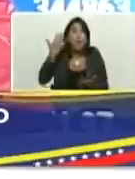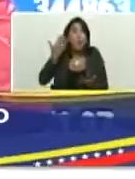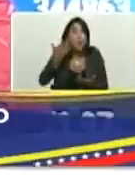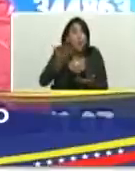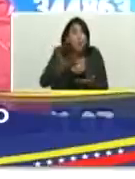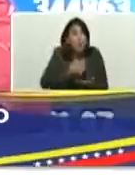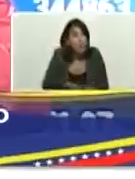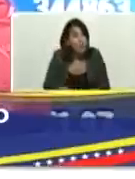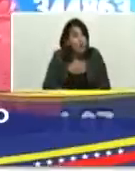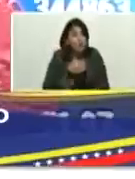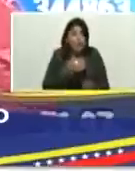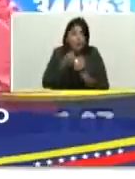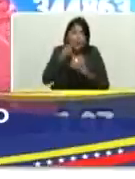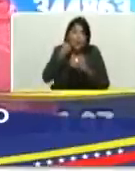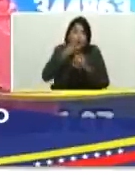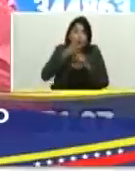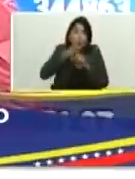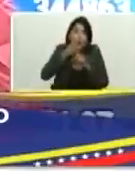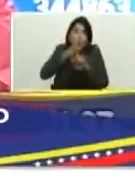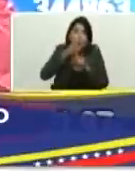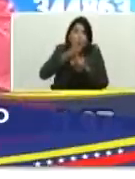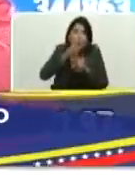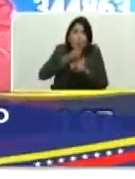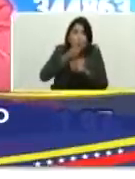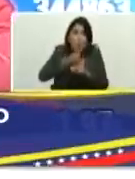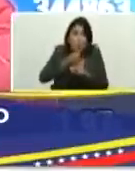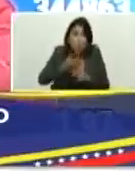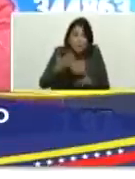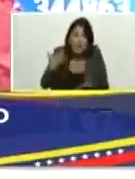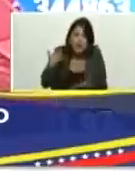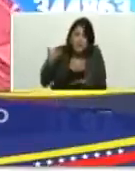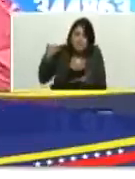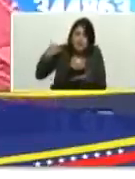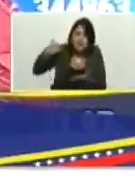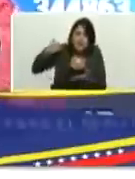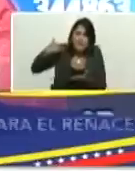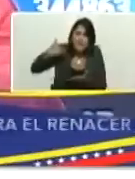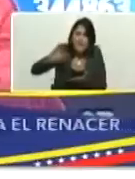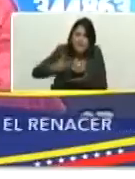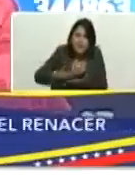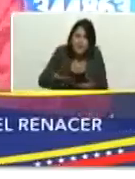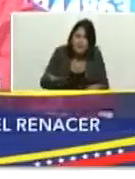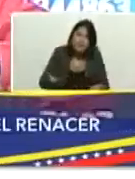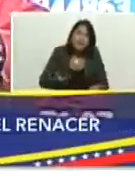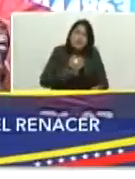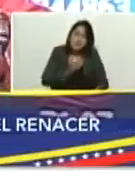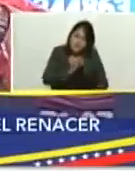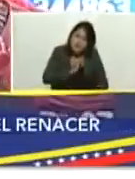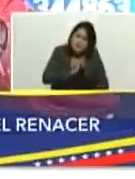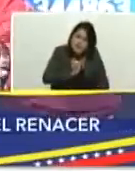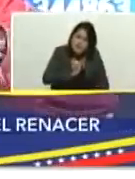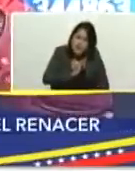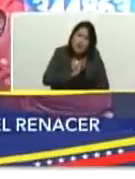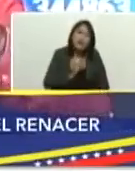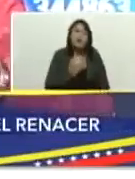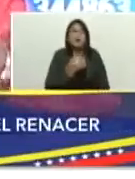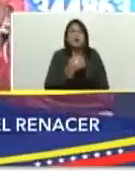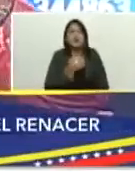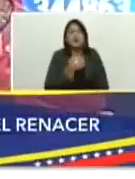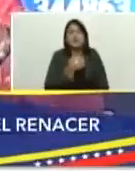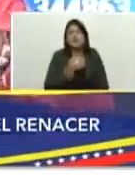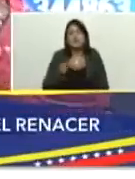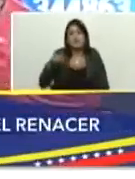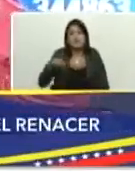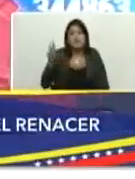de lucha, de surgimiento de valores, de identidad. Nosotros somos una gran